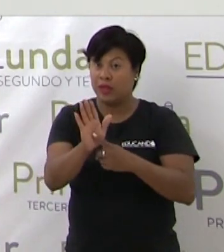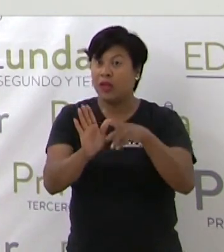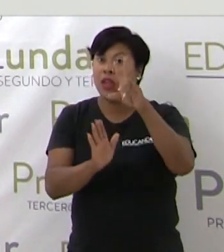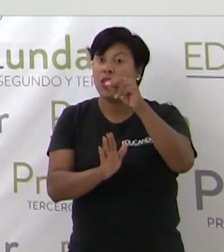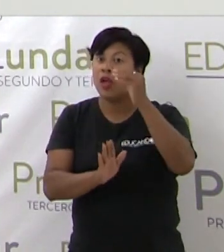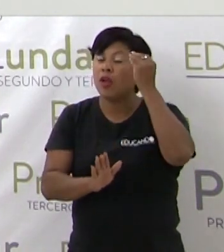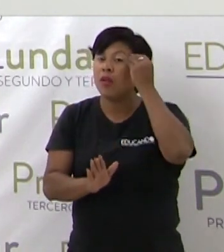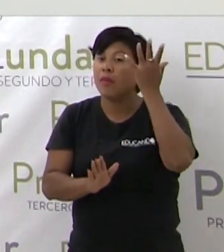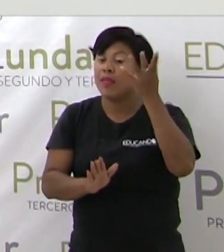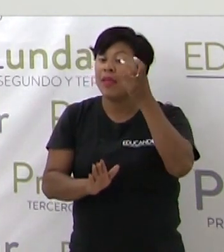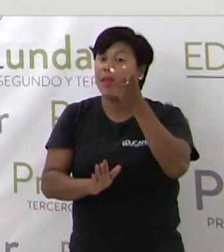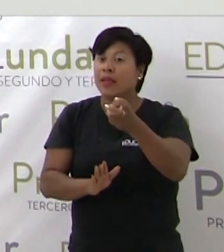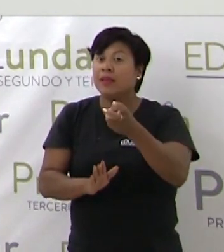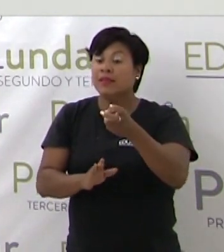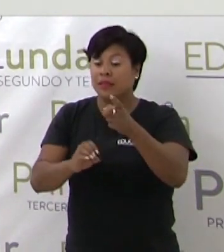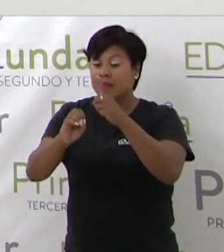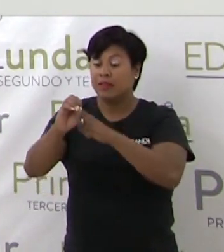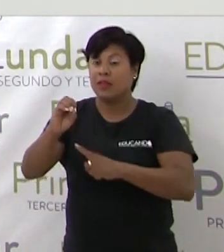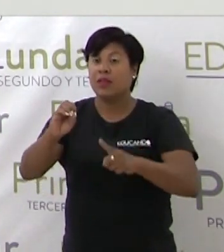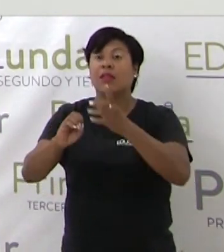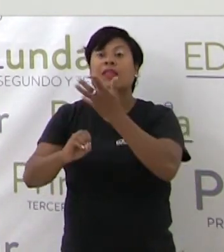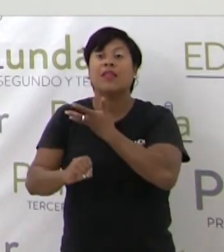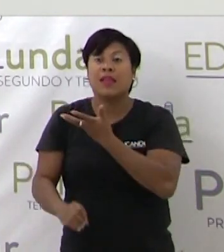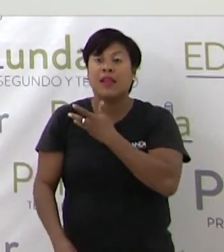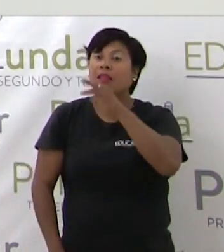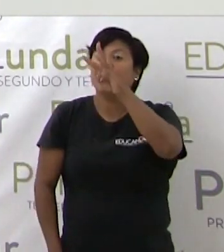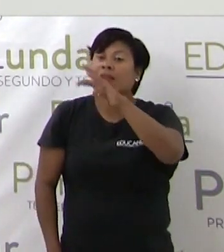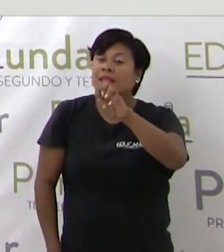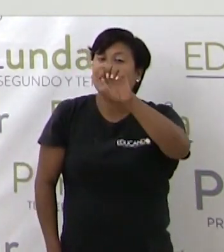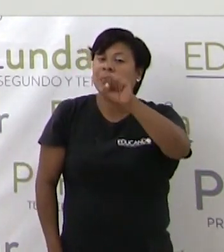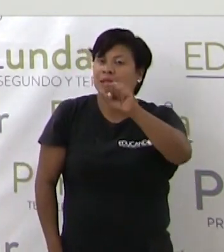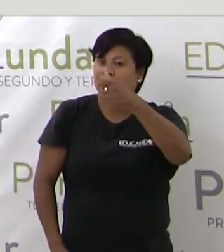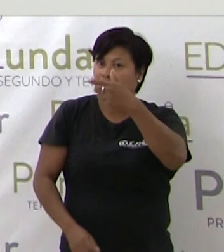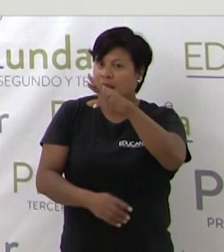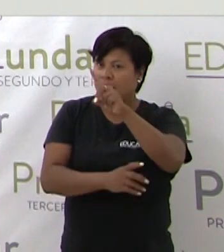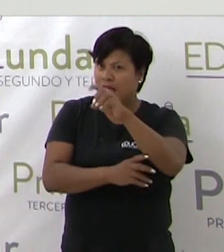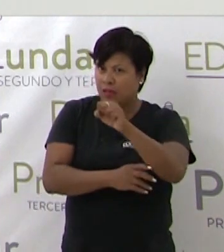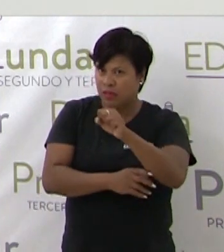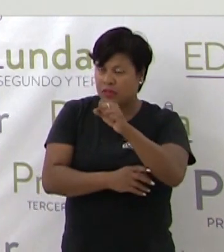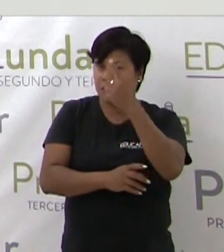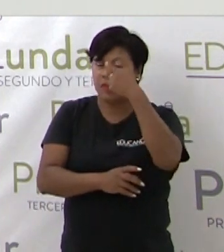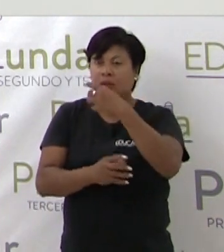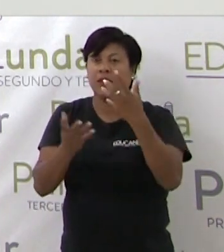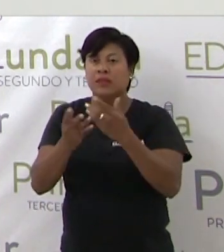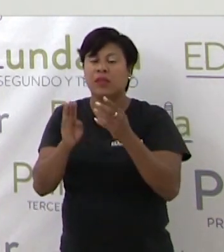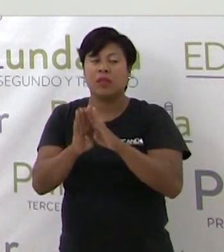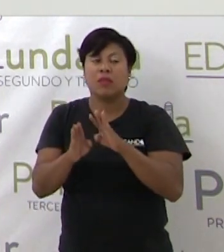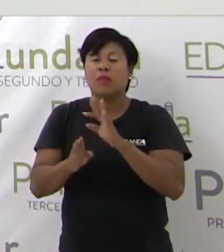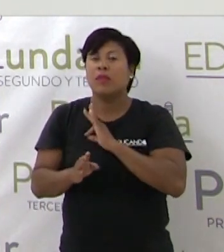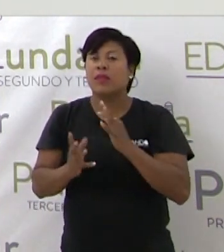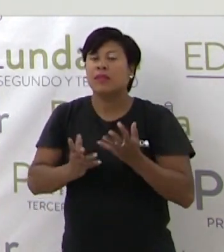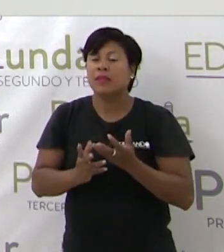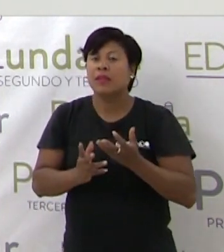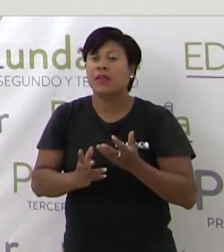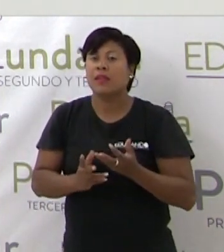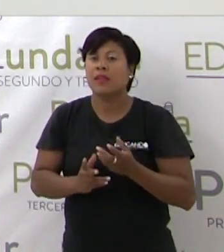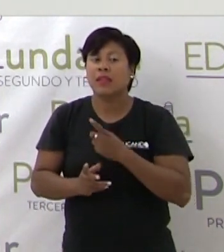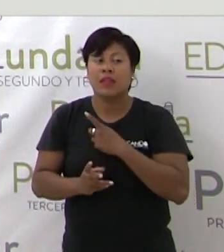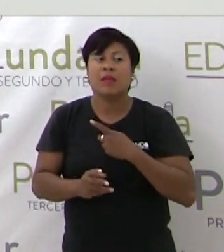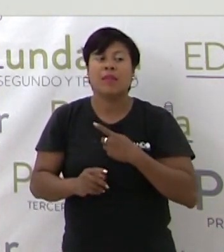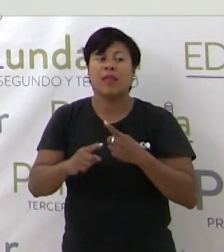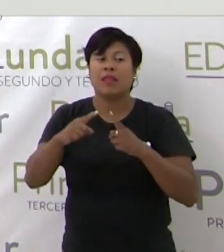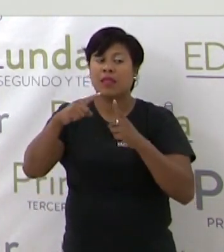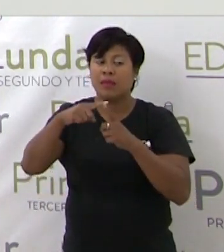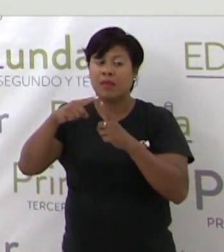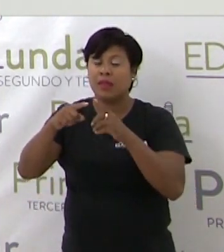olviden que todos los círculos tienen 360 grados y para hacer una figura geométrica pues tenemos que dividirlo entre